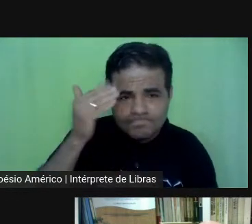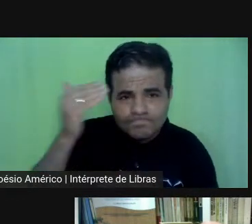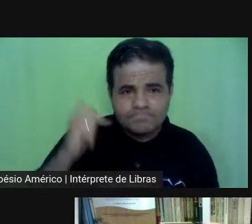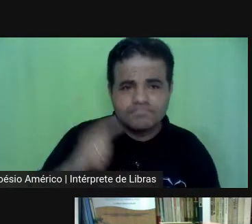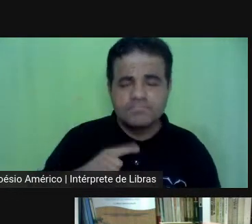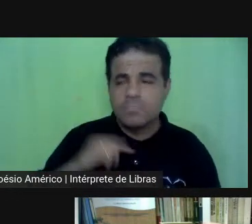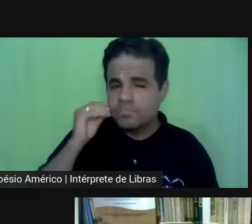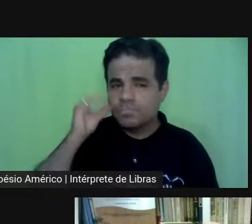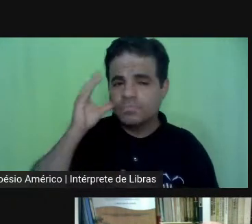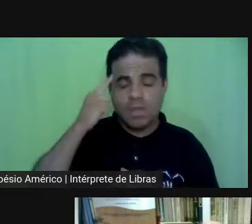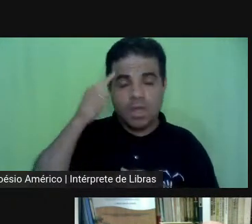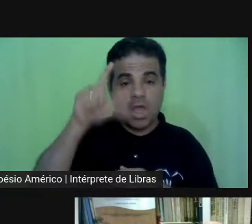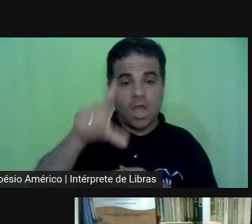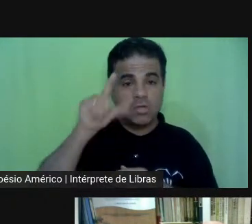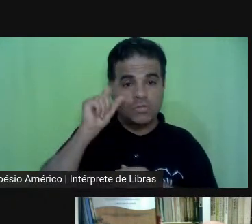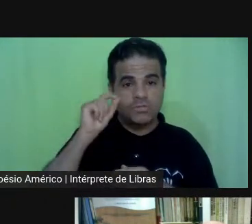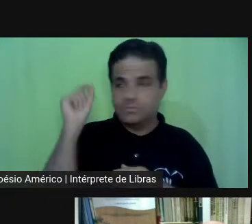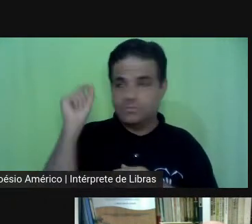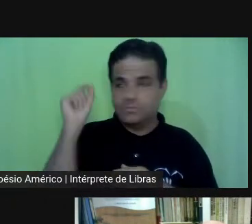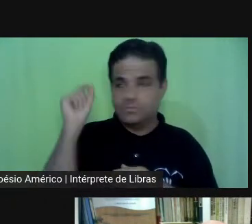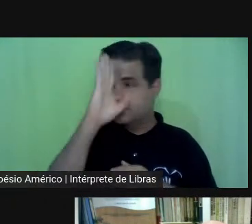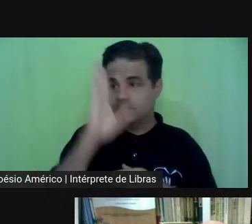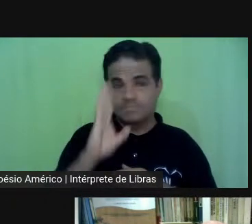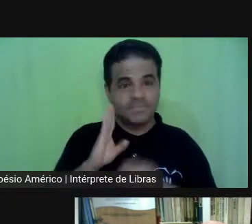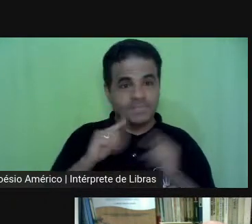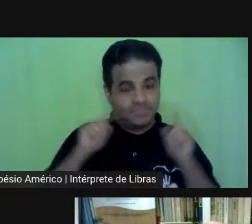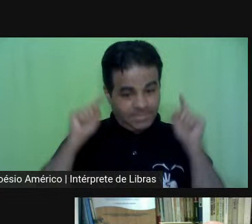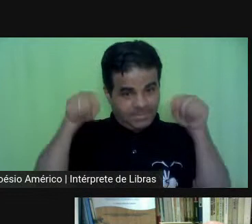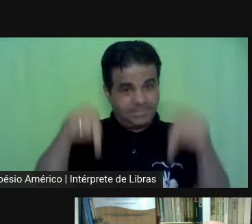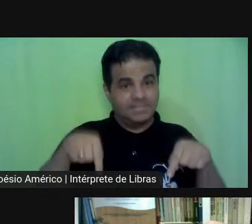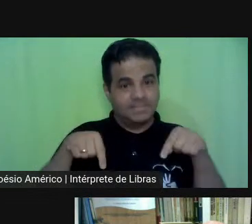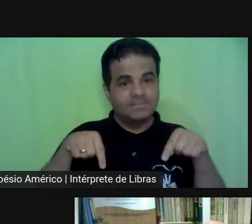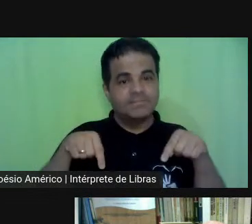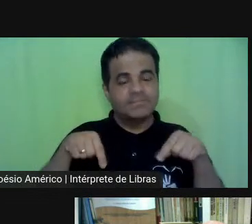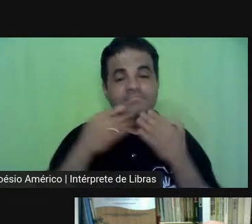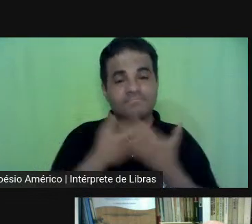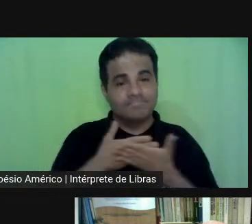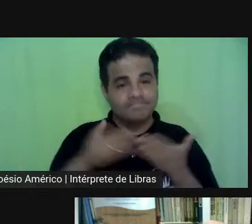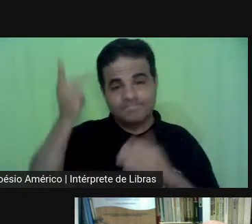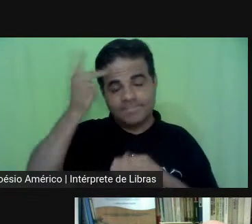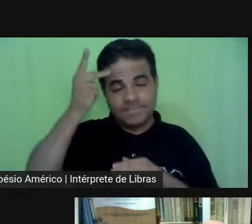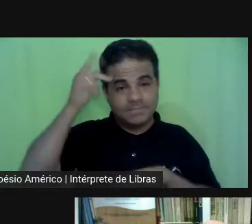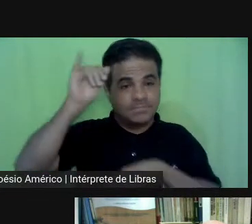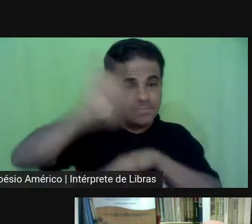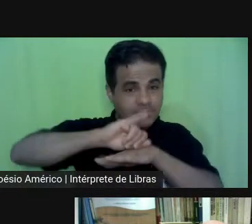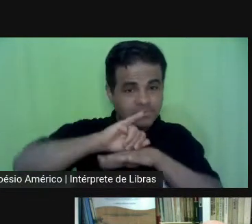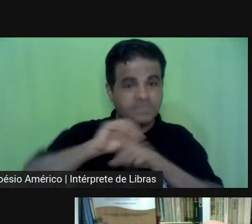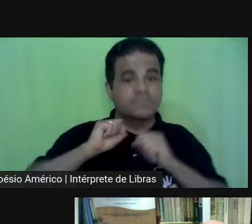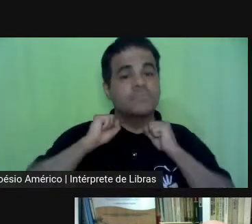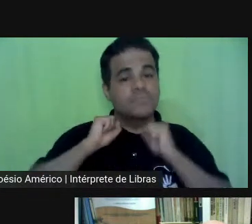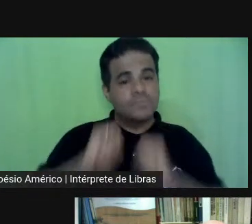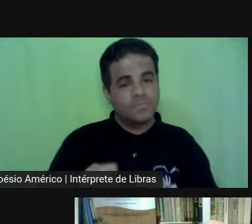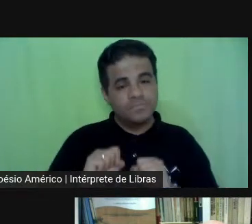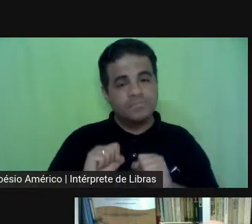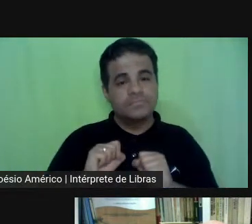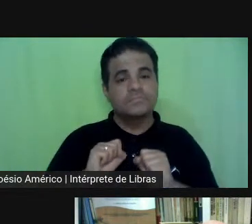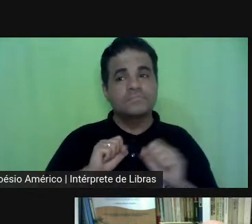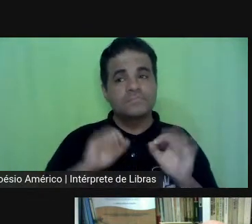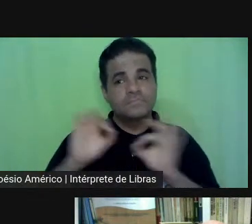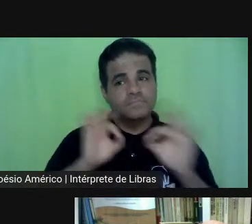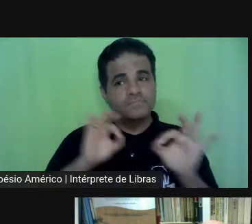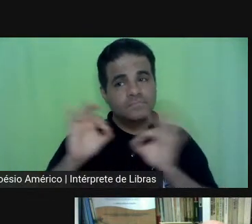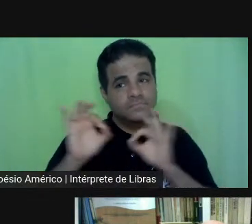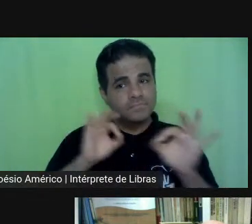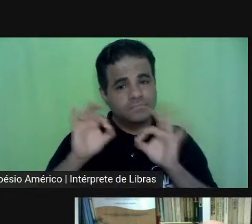un disco lindo también son paul la que puede sellar ese congreso en